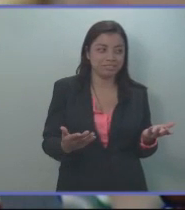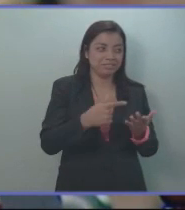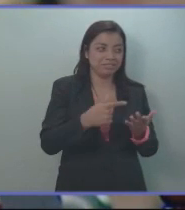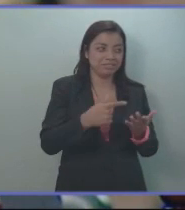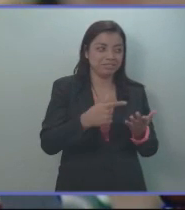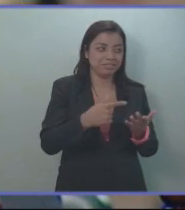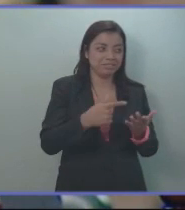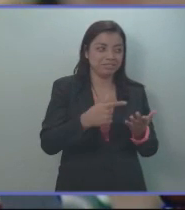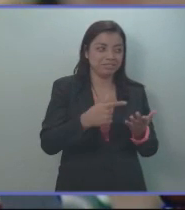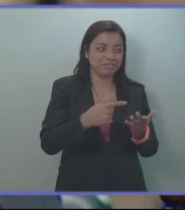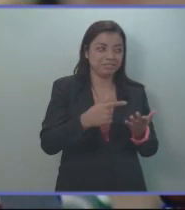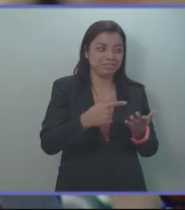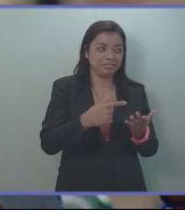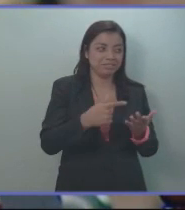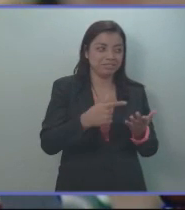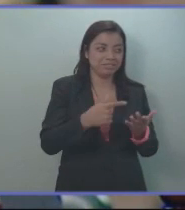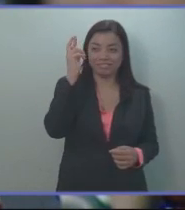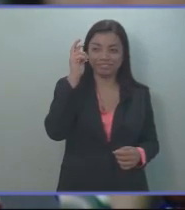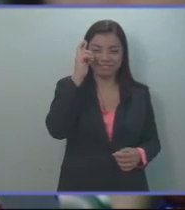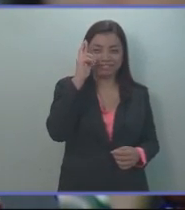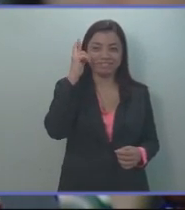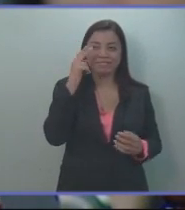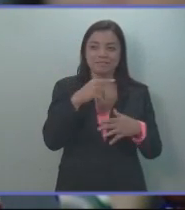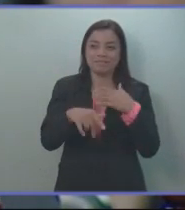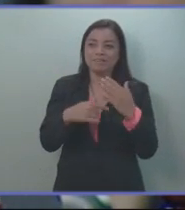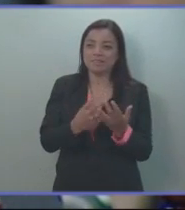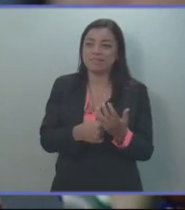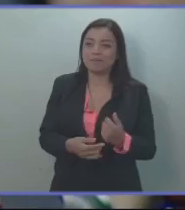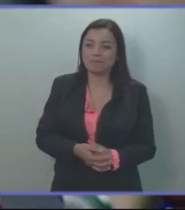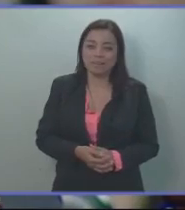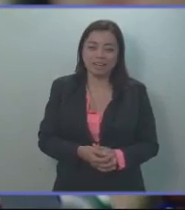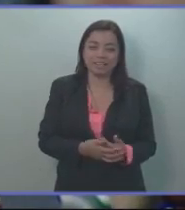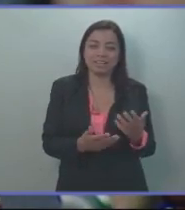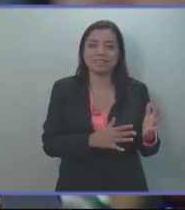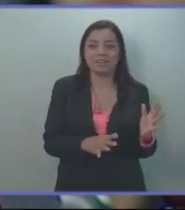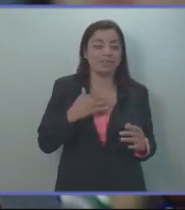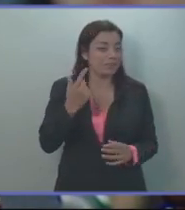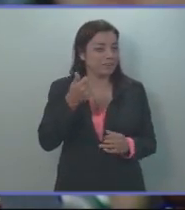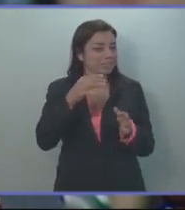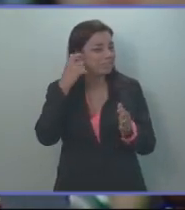razonablemente bien distribuido. Muchas gracias, presidente.